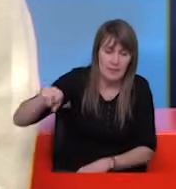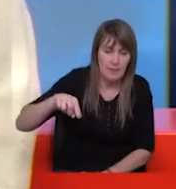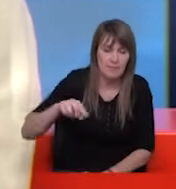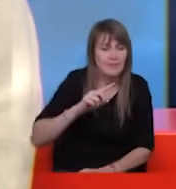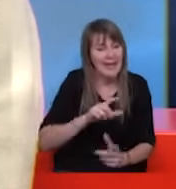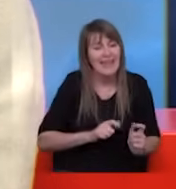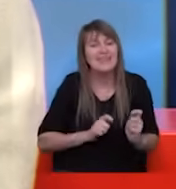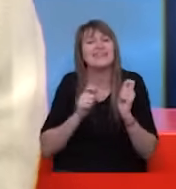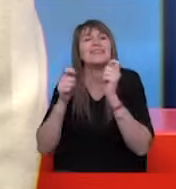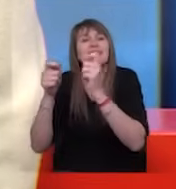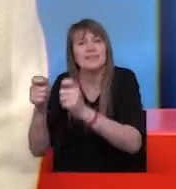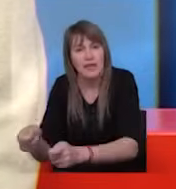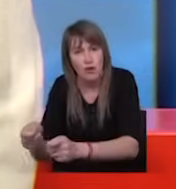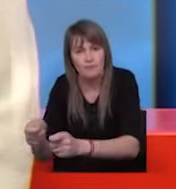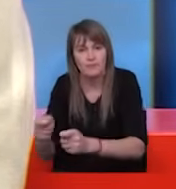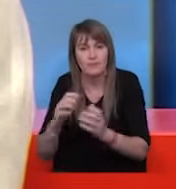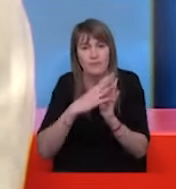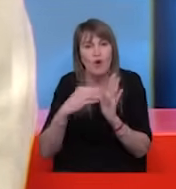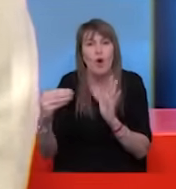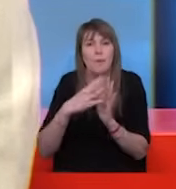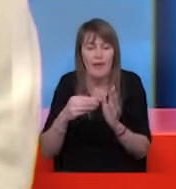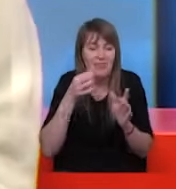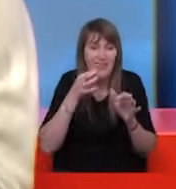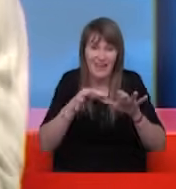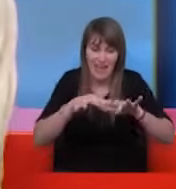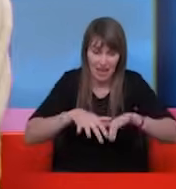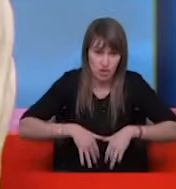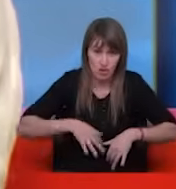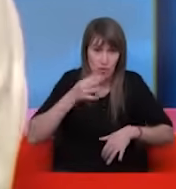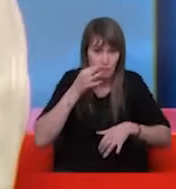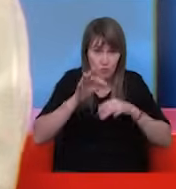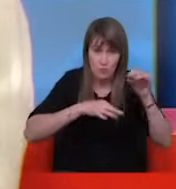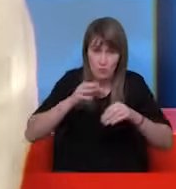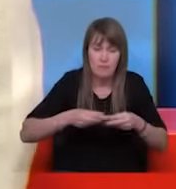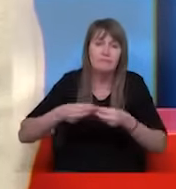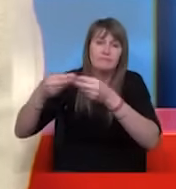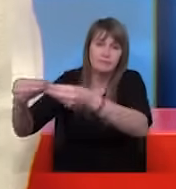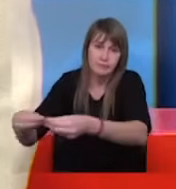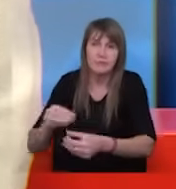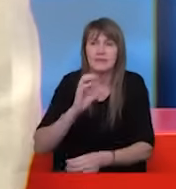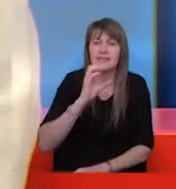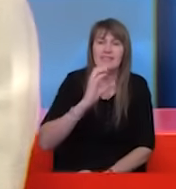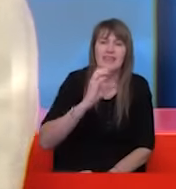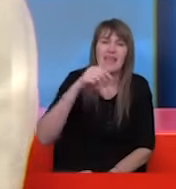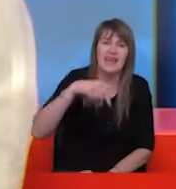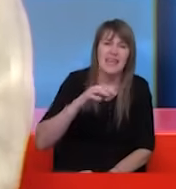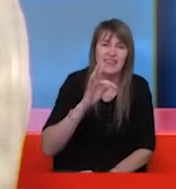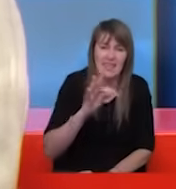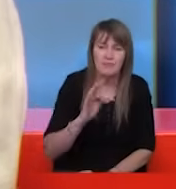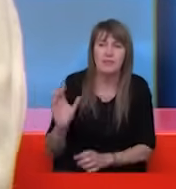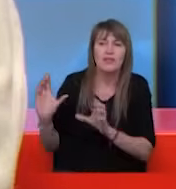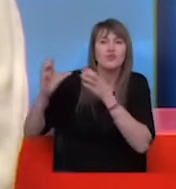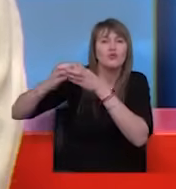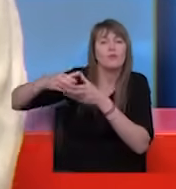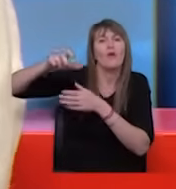una copia de todas las declaraciones de él a la CNT, a la Suprema Corte de Justicia, al fiscal de